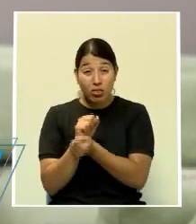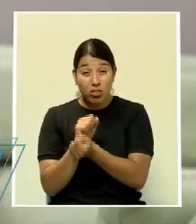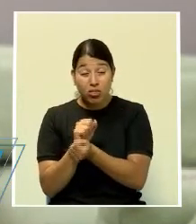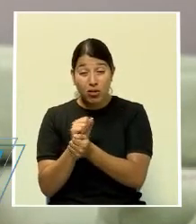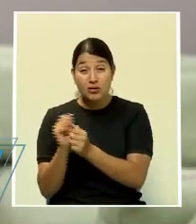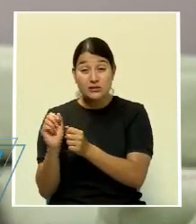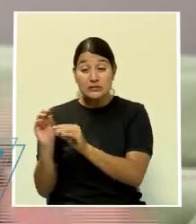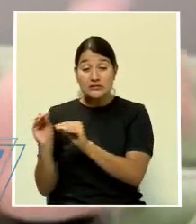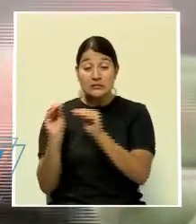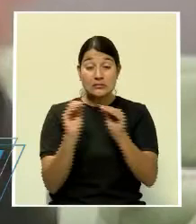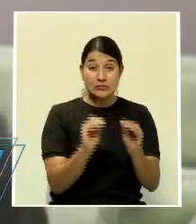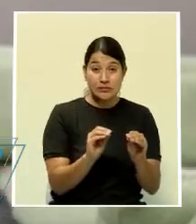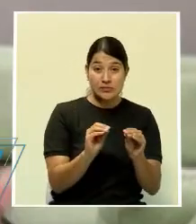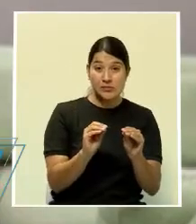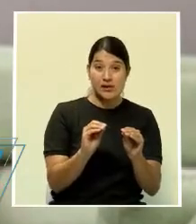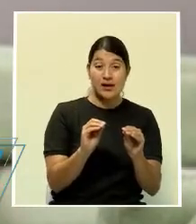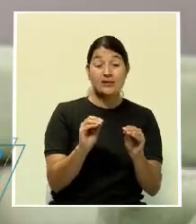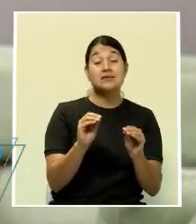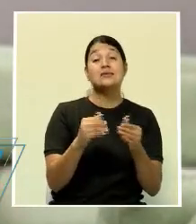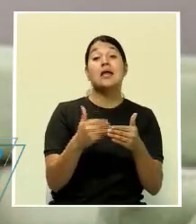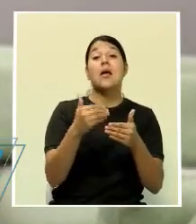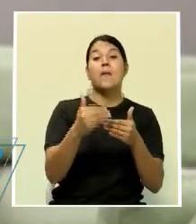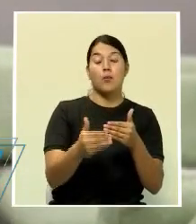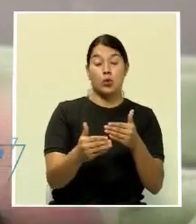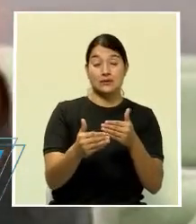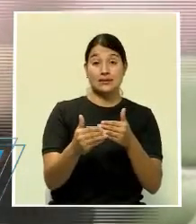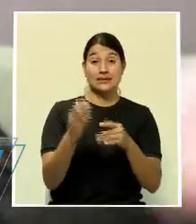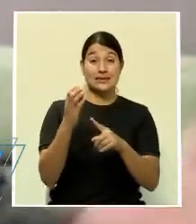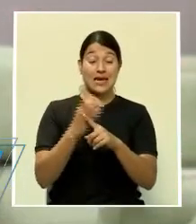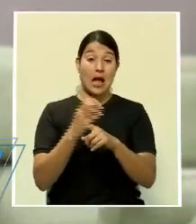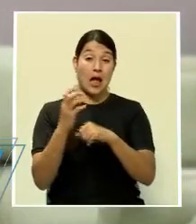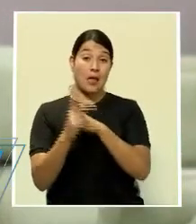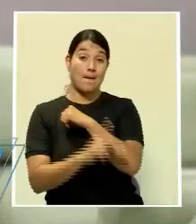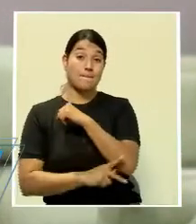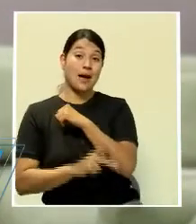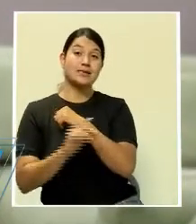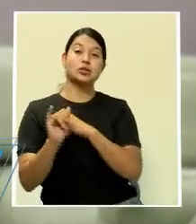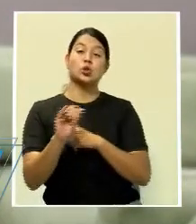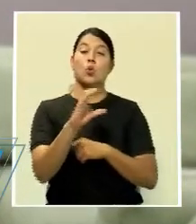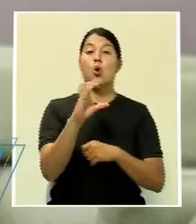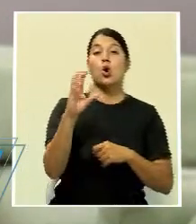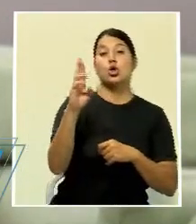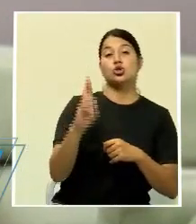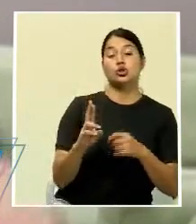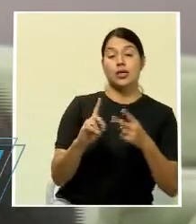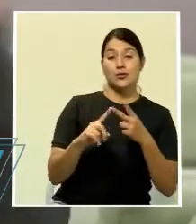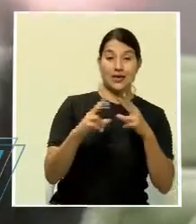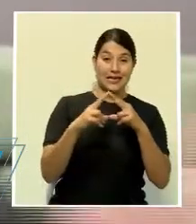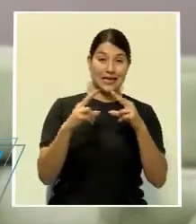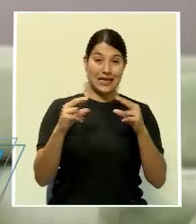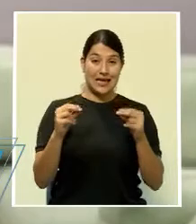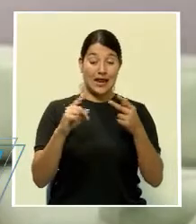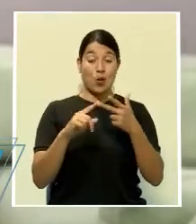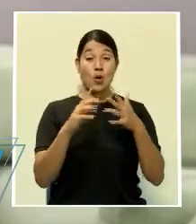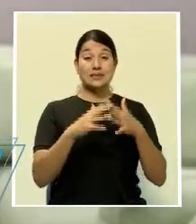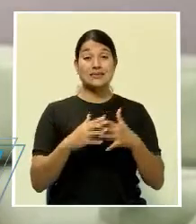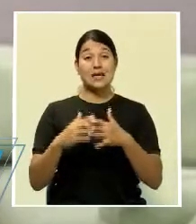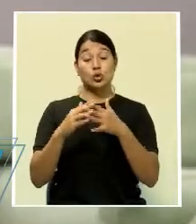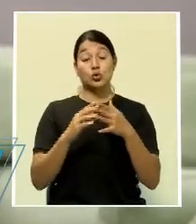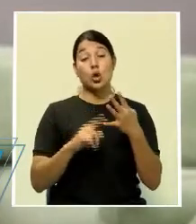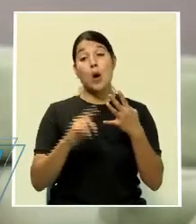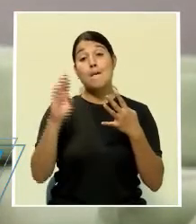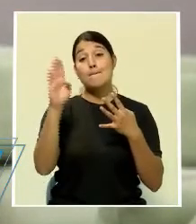de la colonización, que luego los estados nacionales, qué sé yo, Costa Rica, Nicaragua, Estados Unidos,